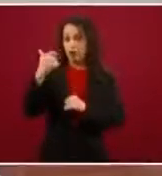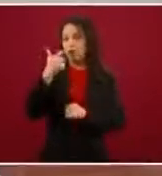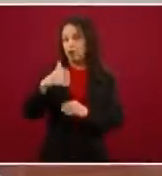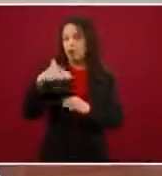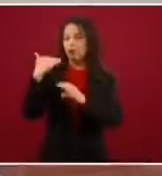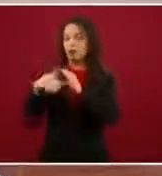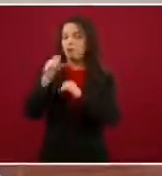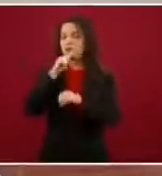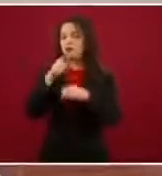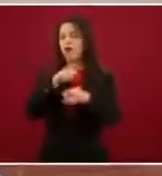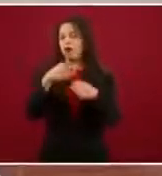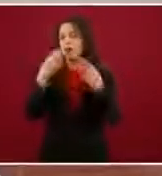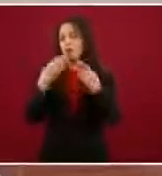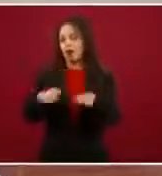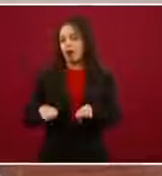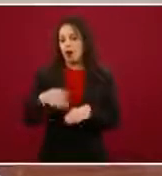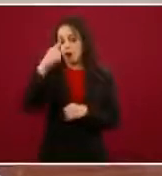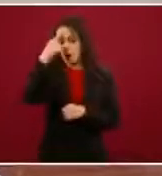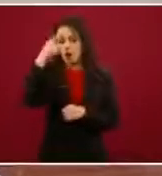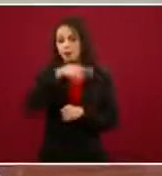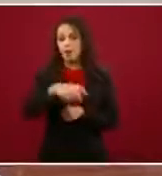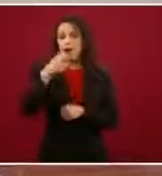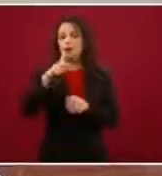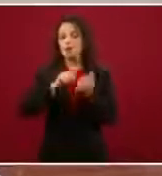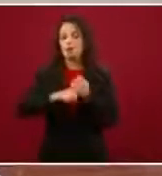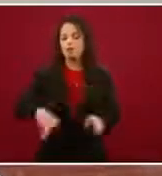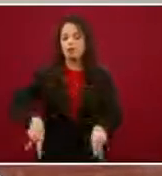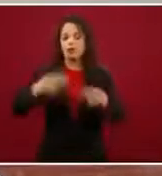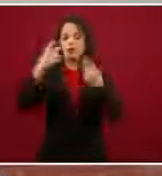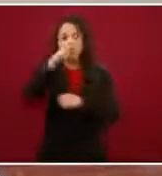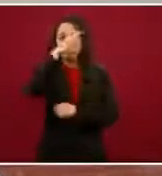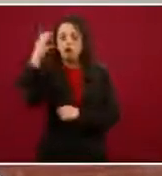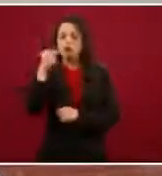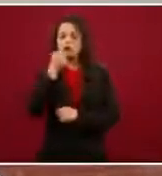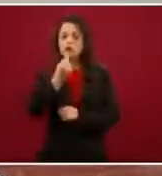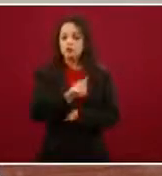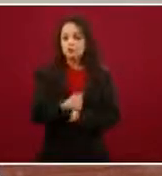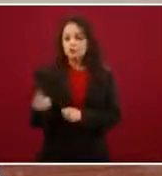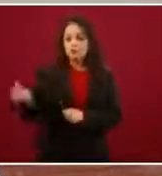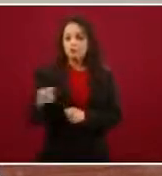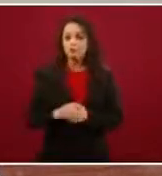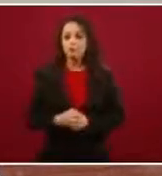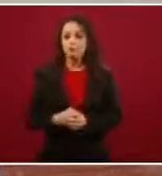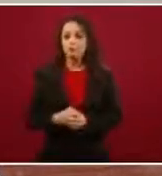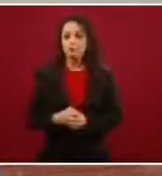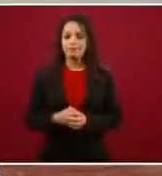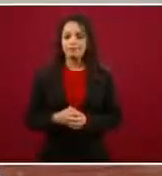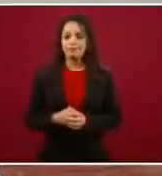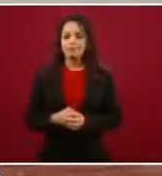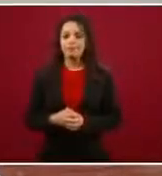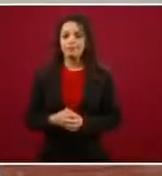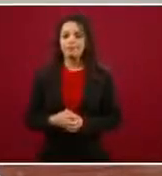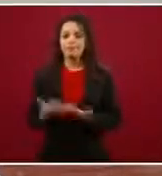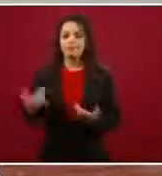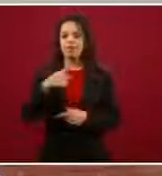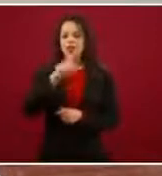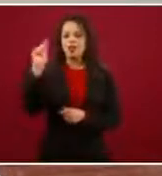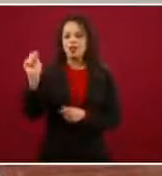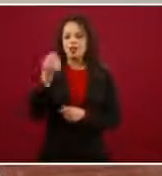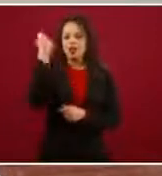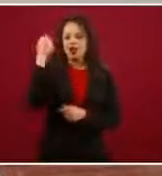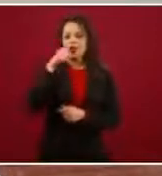la transmisión y venta de las fotografías de la menor. Cabe mencionar que tenía una operación, una tipología para extraer de